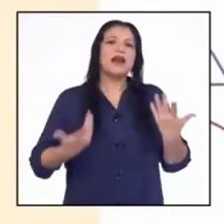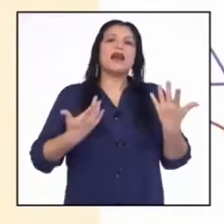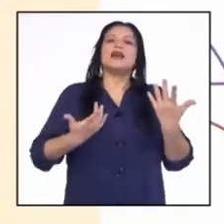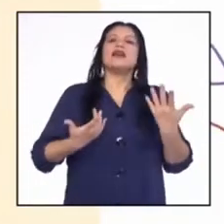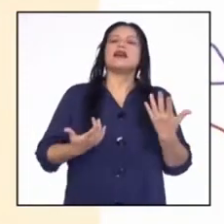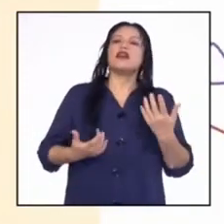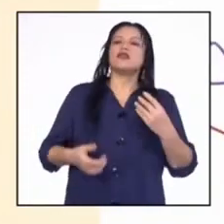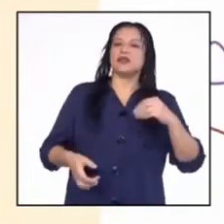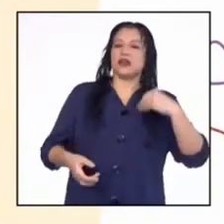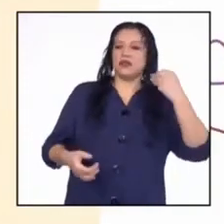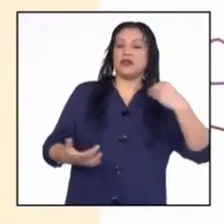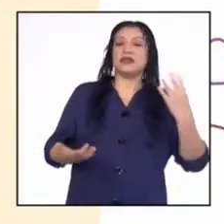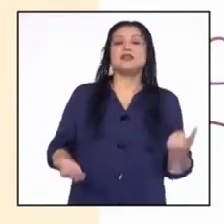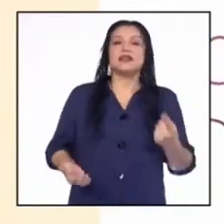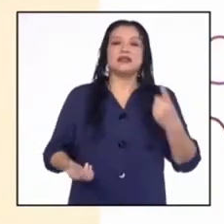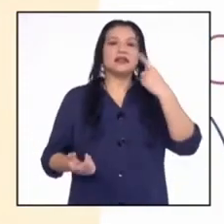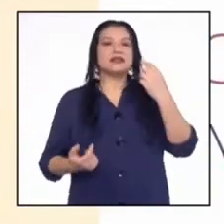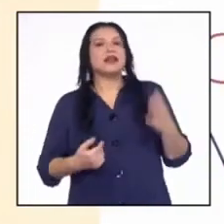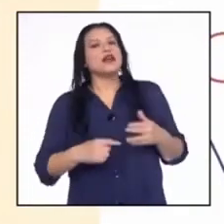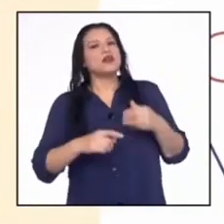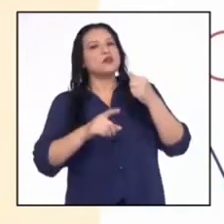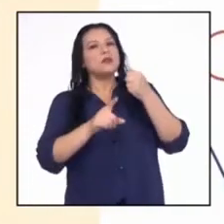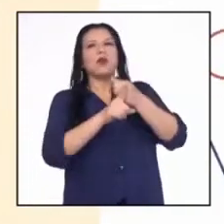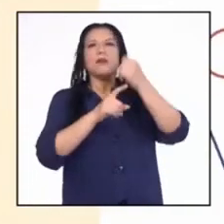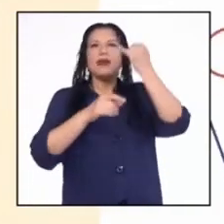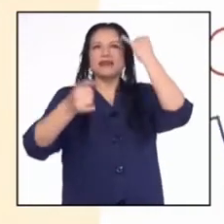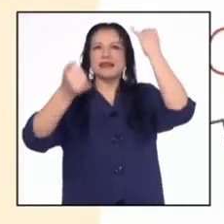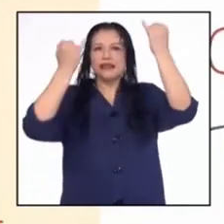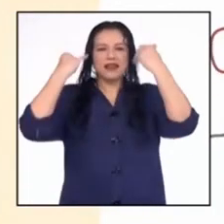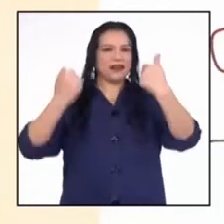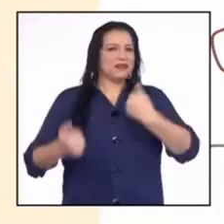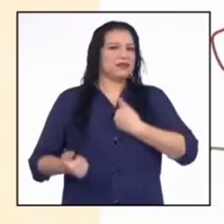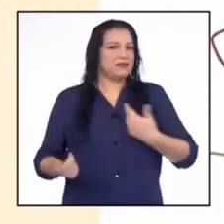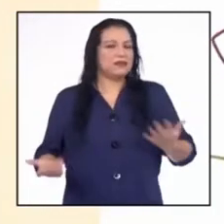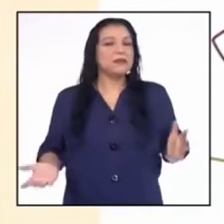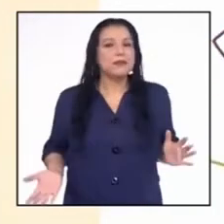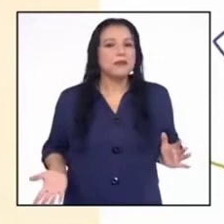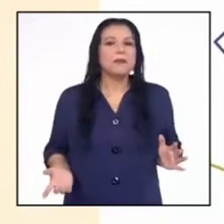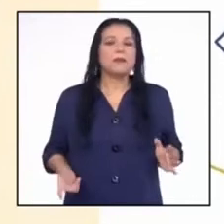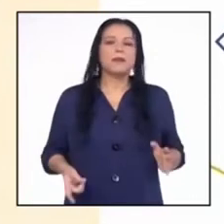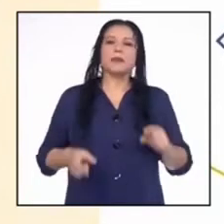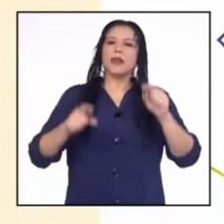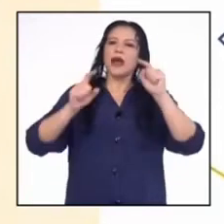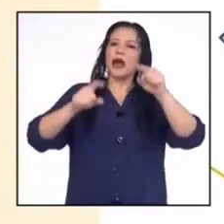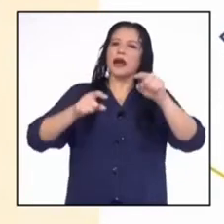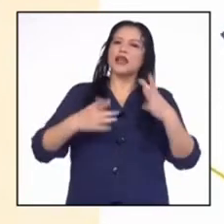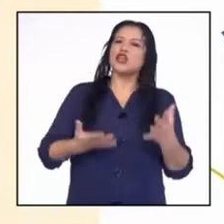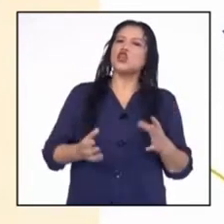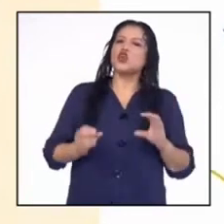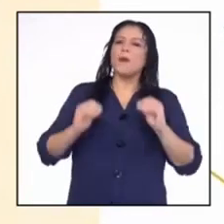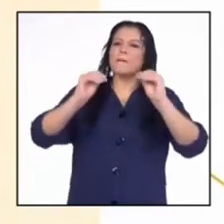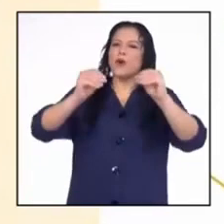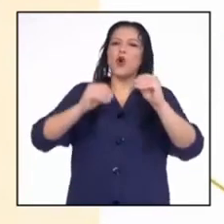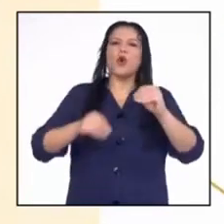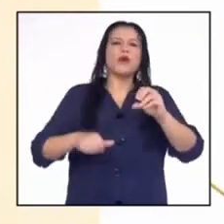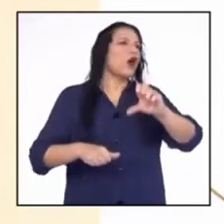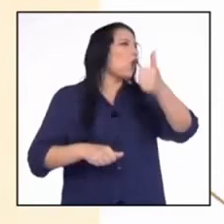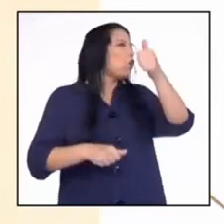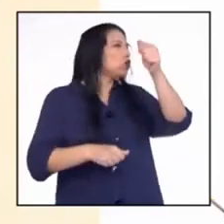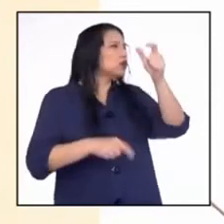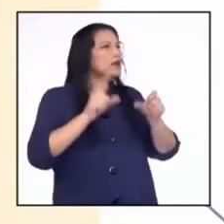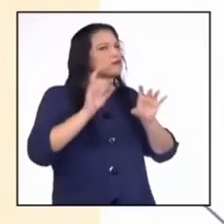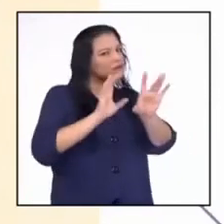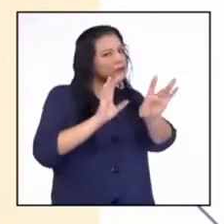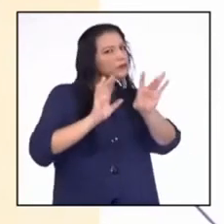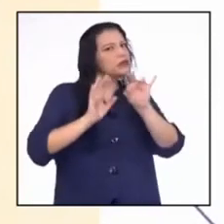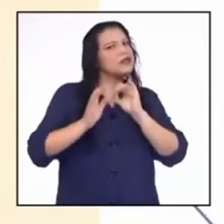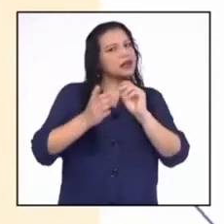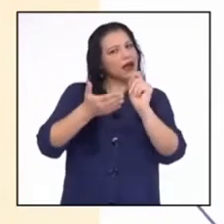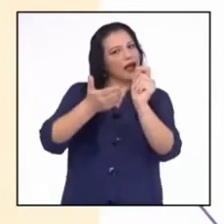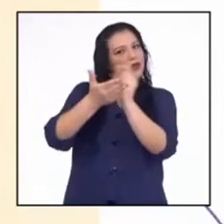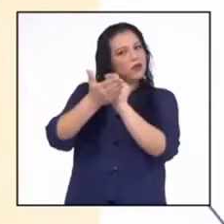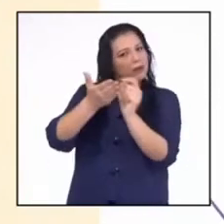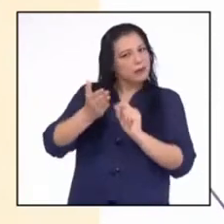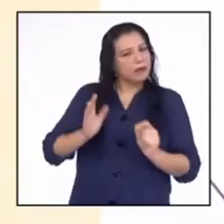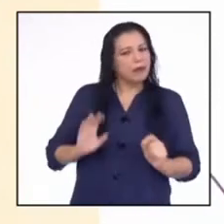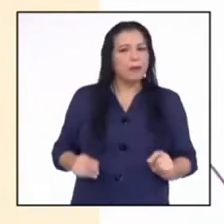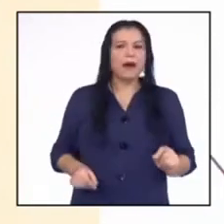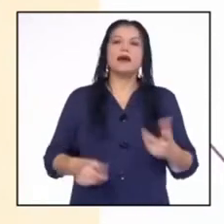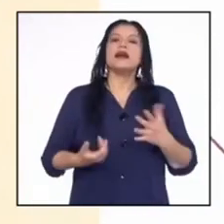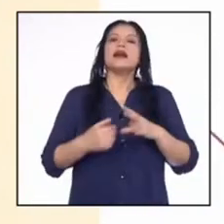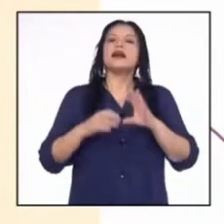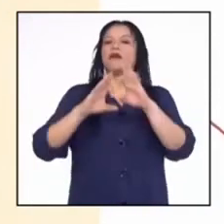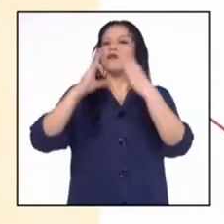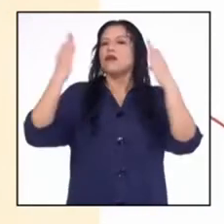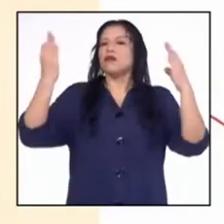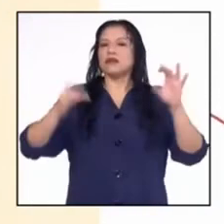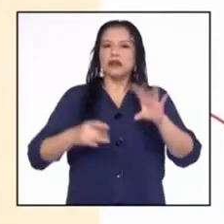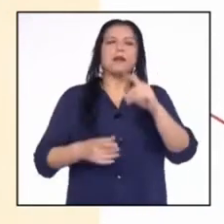las y los adolescentes construyendo ideas sobre sí mismos. Aquí hago una cita del texto que hemos estado leyendo y que salió de una